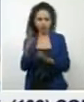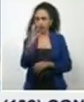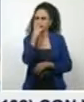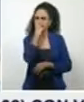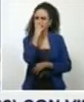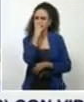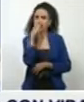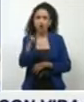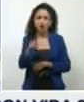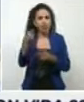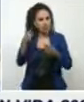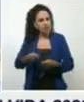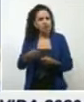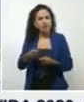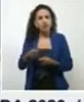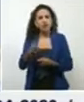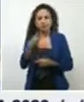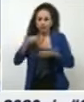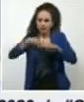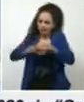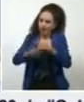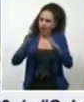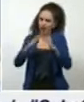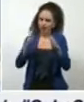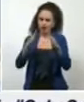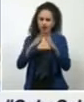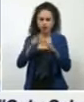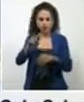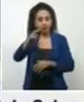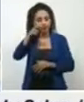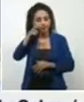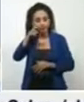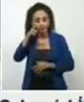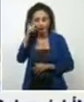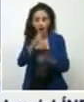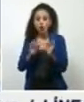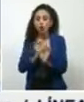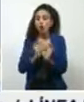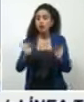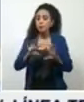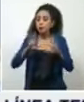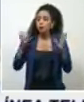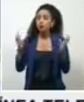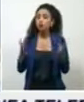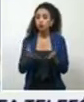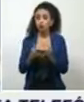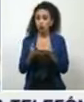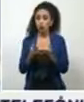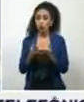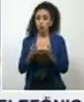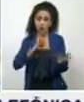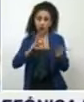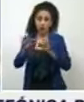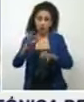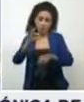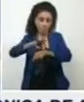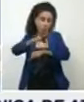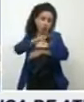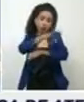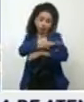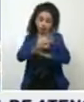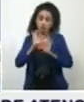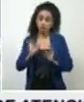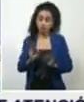que haga la inspección, la verificación de toda la actividad vectorial en las viviendas. Es lo último que